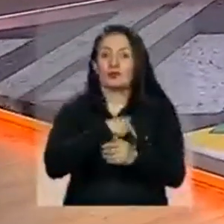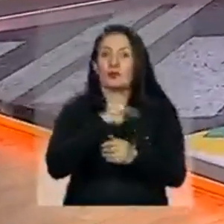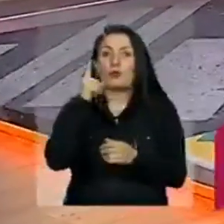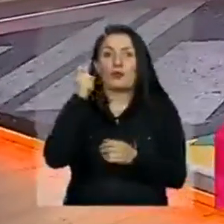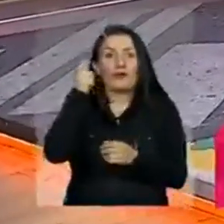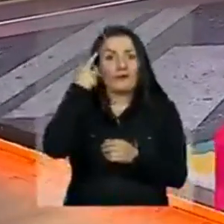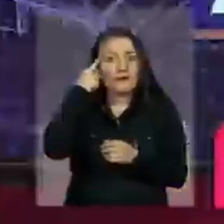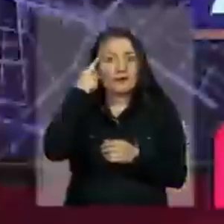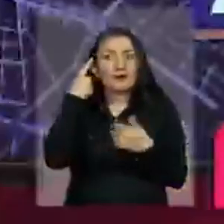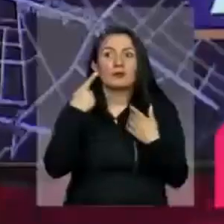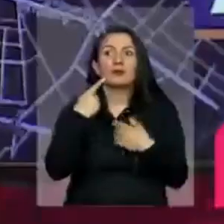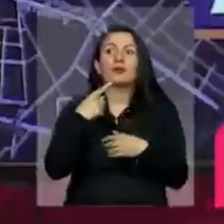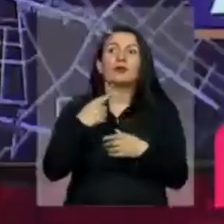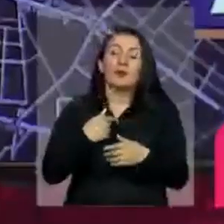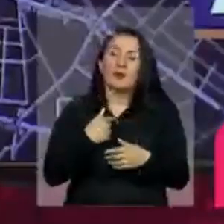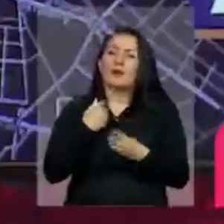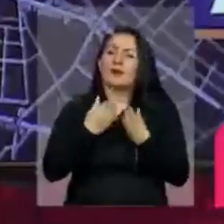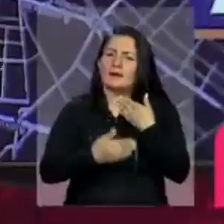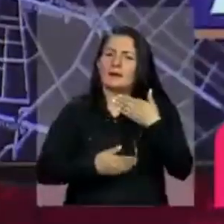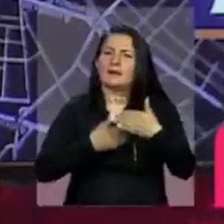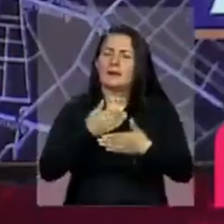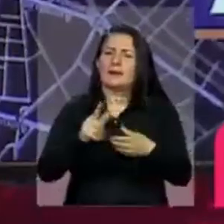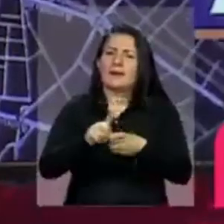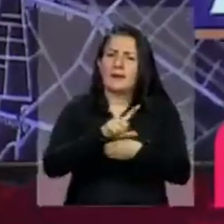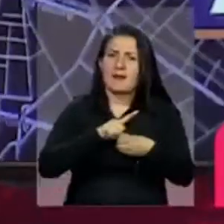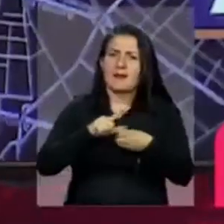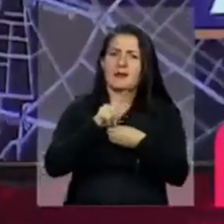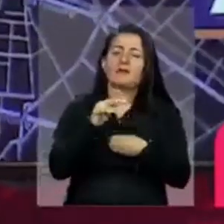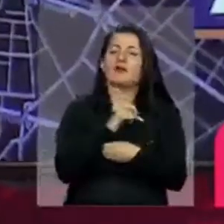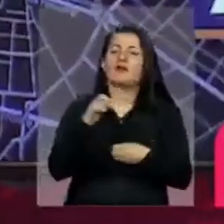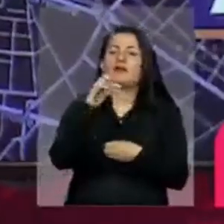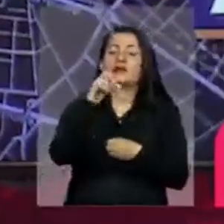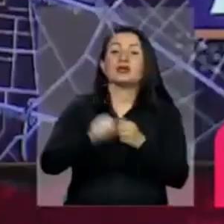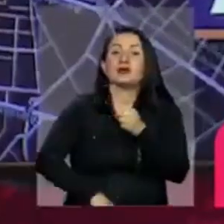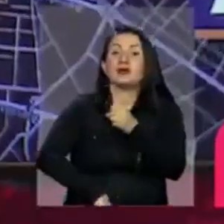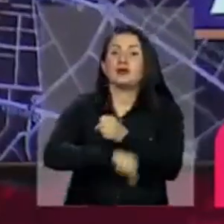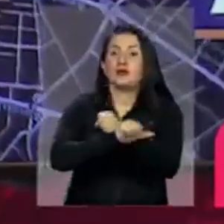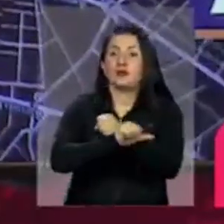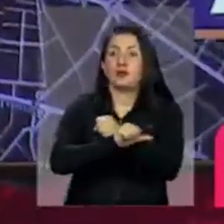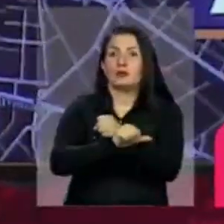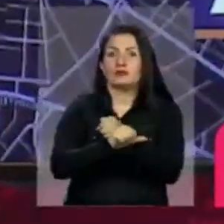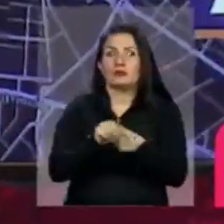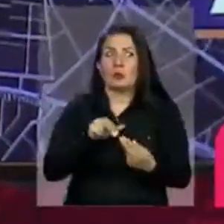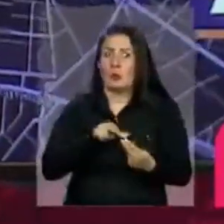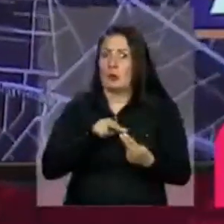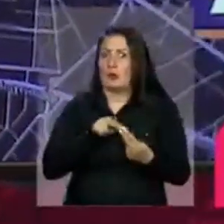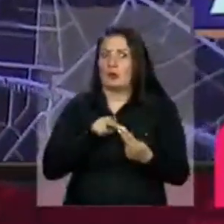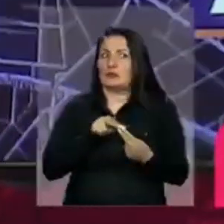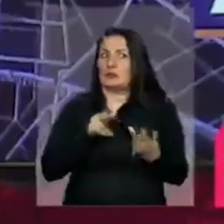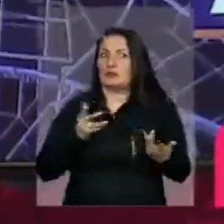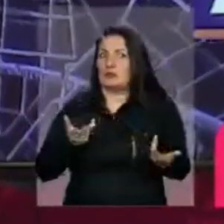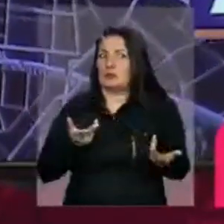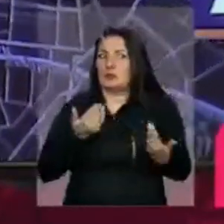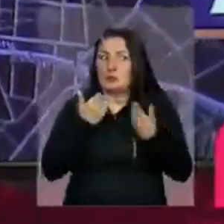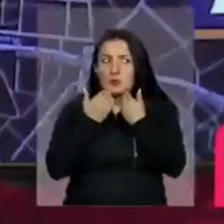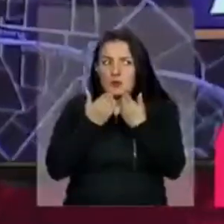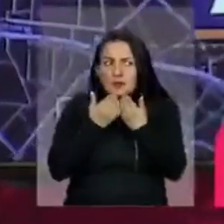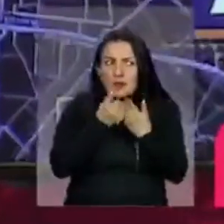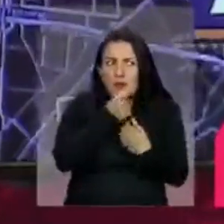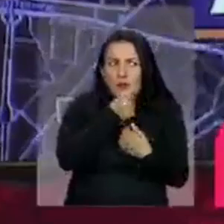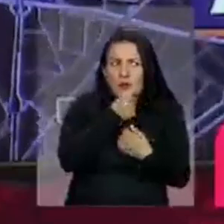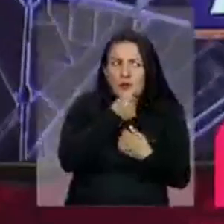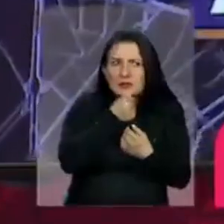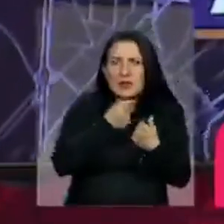gobierno, viene el otro. Habla de una liga profesional de fútbol que yo desconozco. No sé si me perdí la